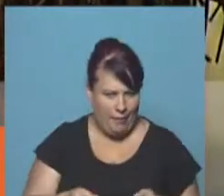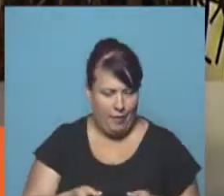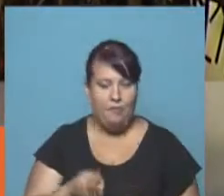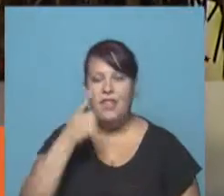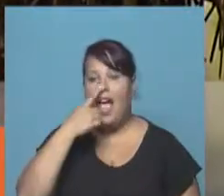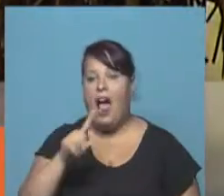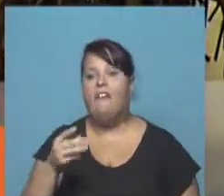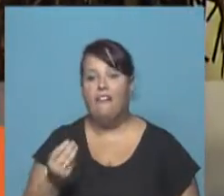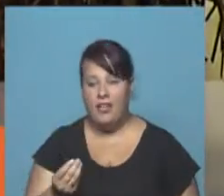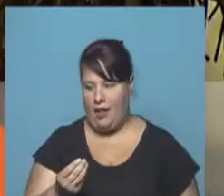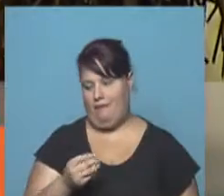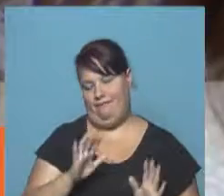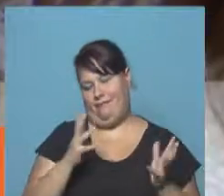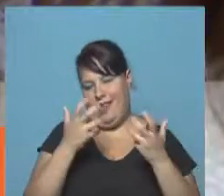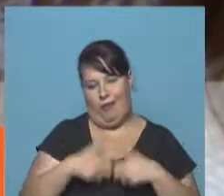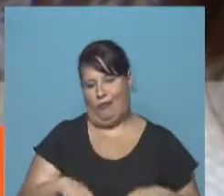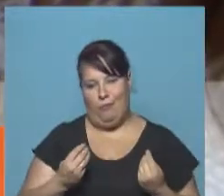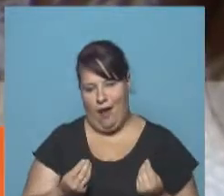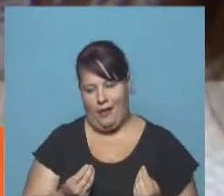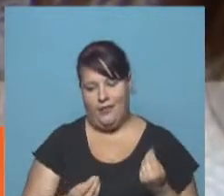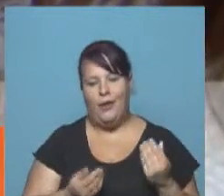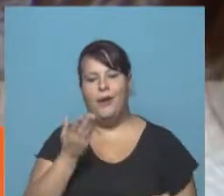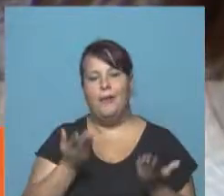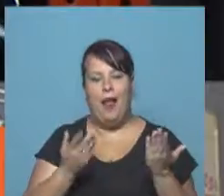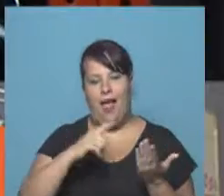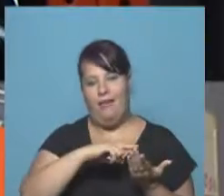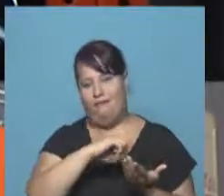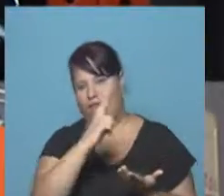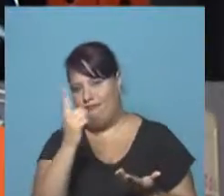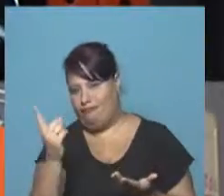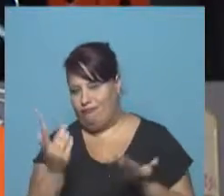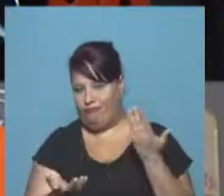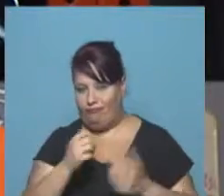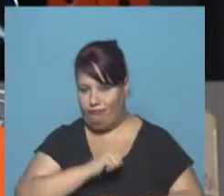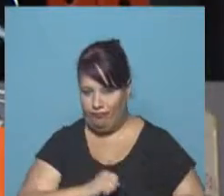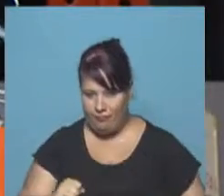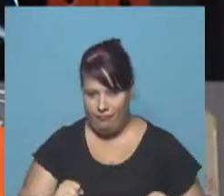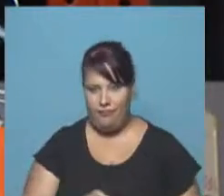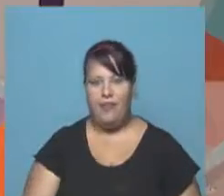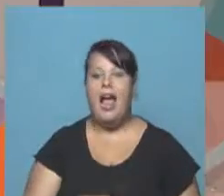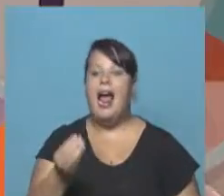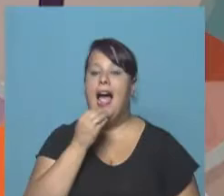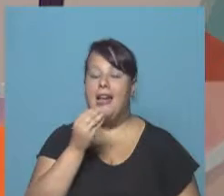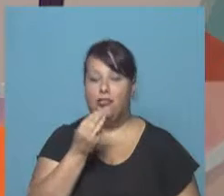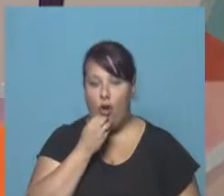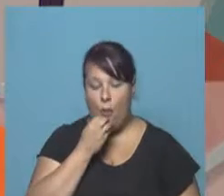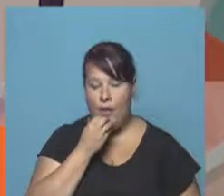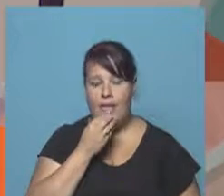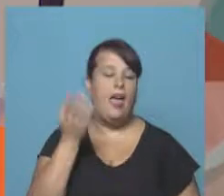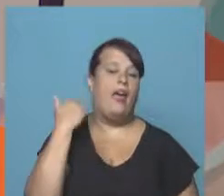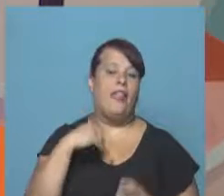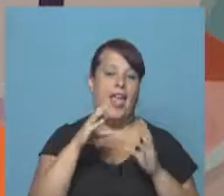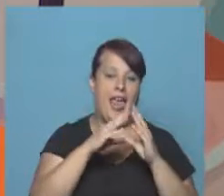el resultado es predecible la balanza va a acusar varios kilos de más las comidas que hicimos en